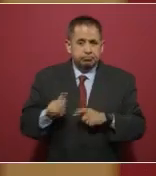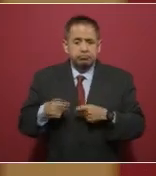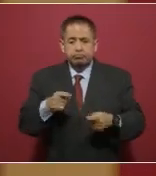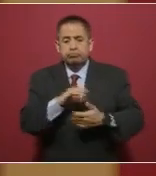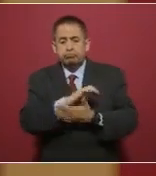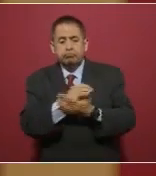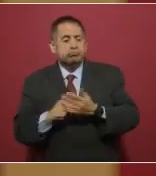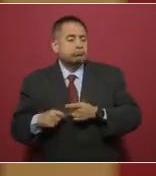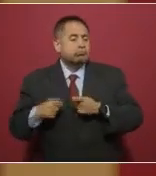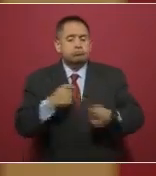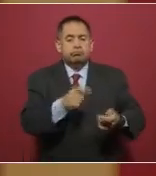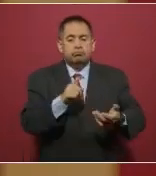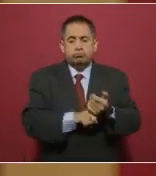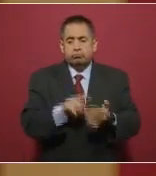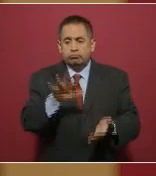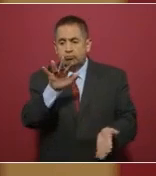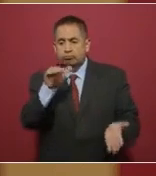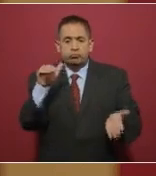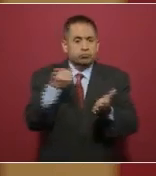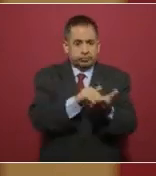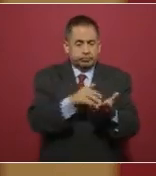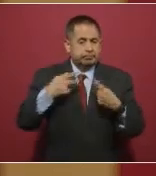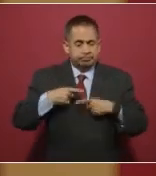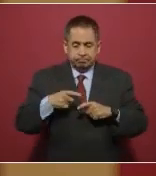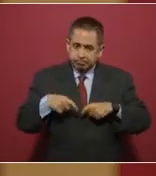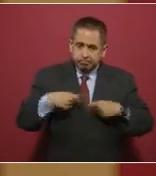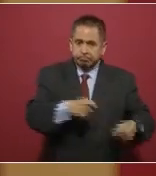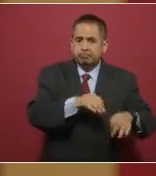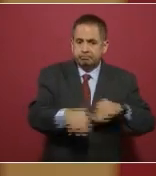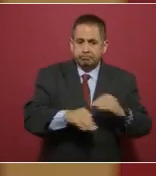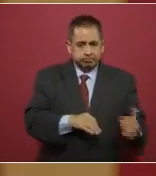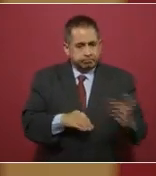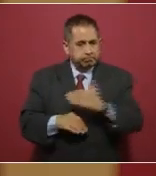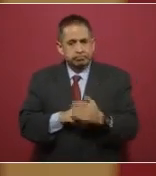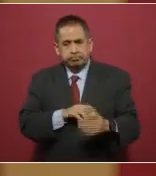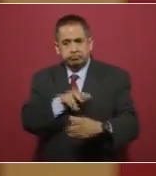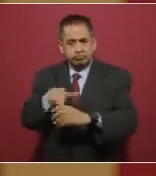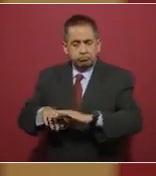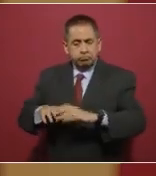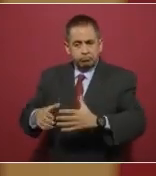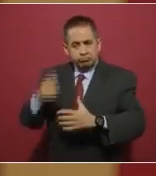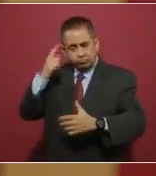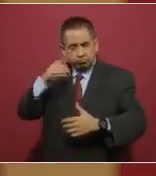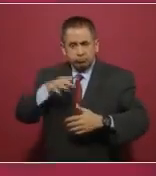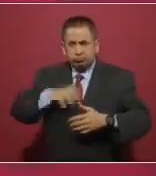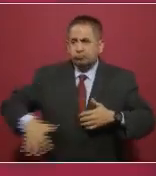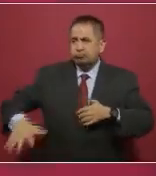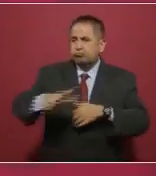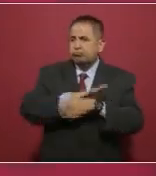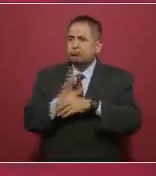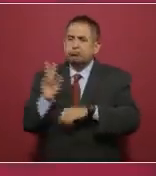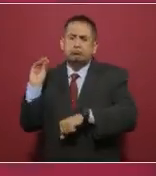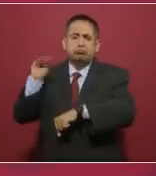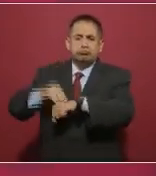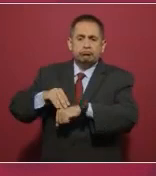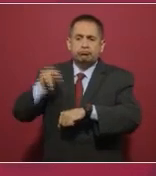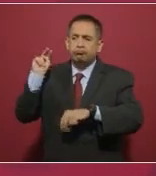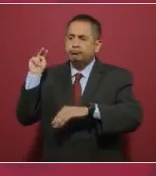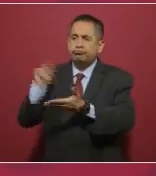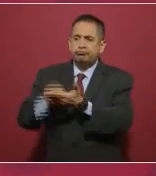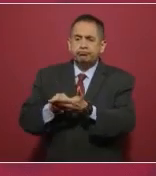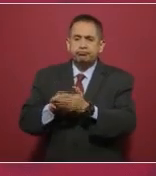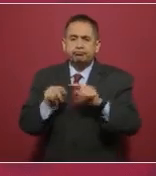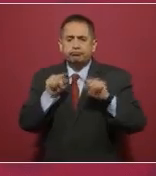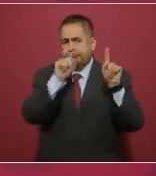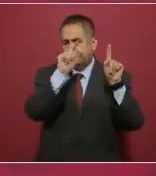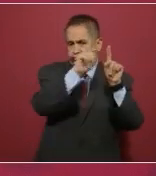contratar a 50,000 elementos más para tener mucha presencia